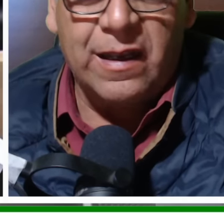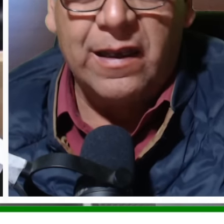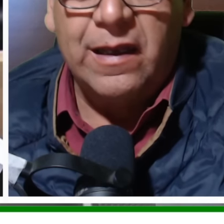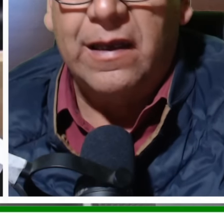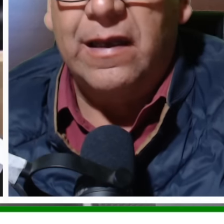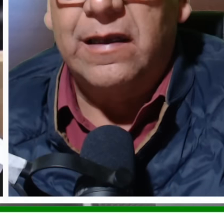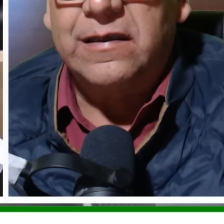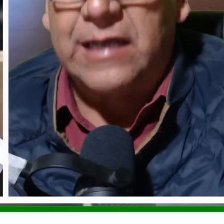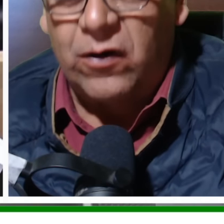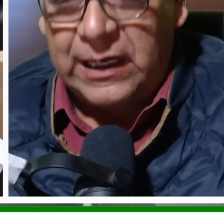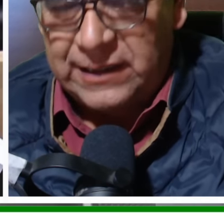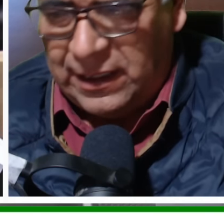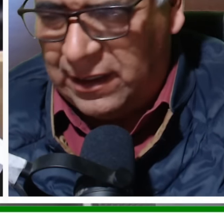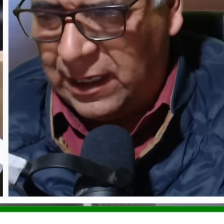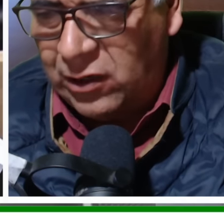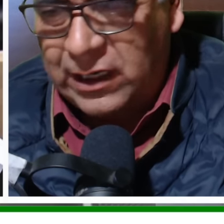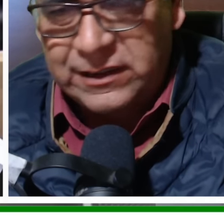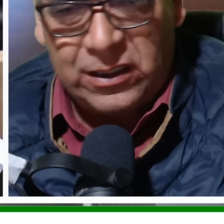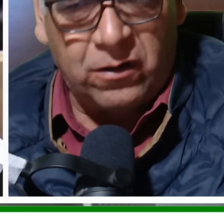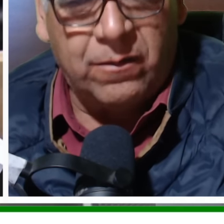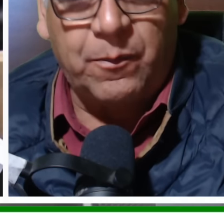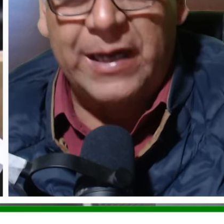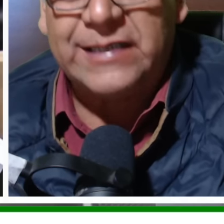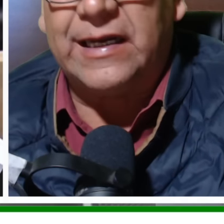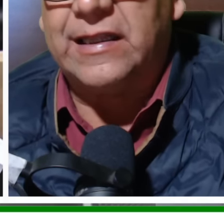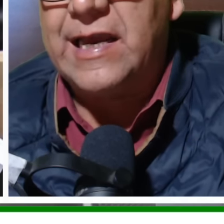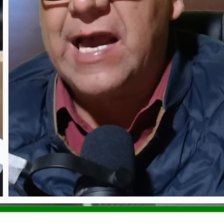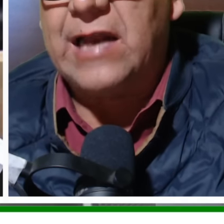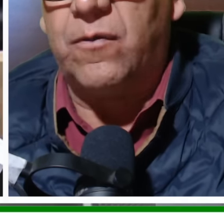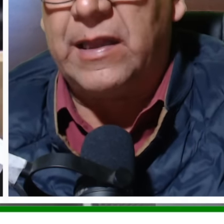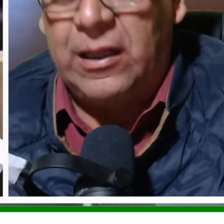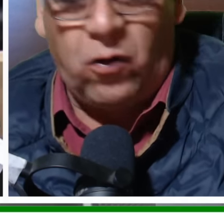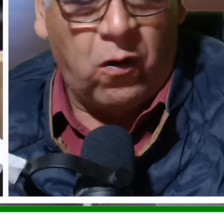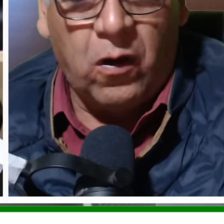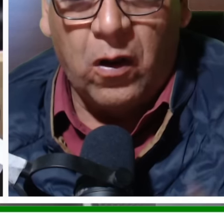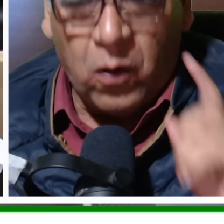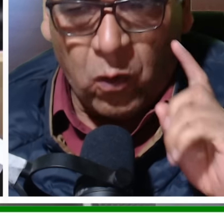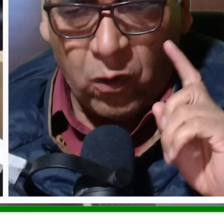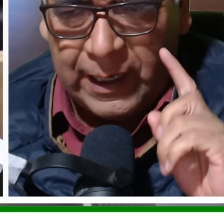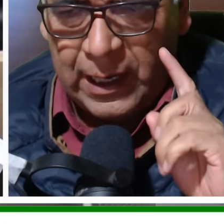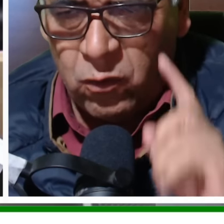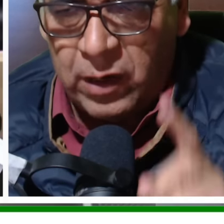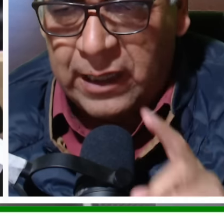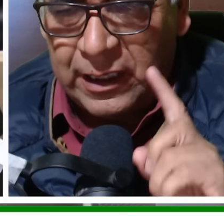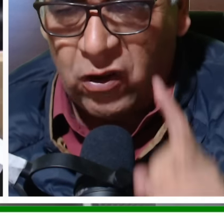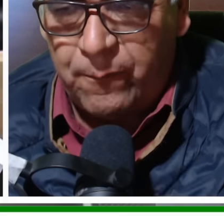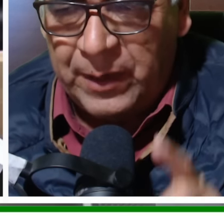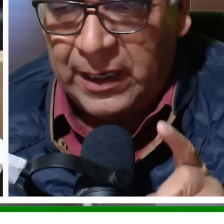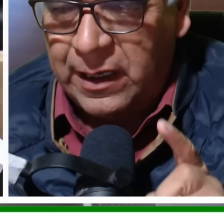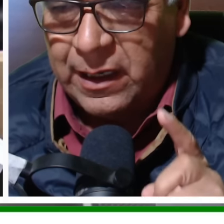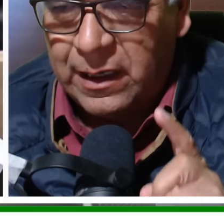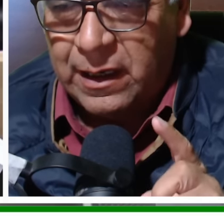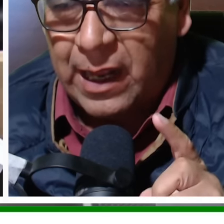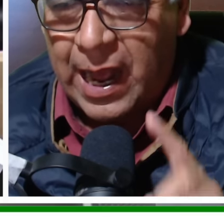institucional se enloquece enloqueció parece que traía algo metido urge un